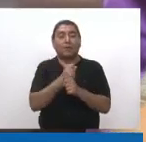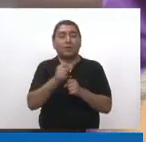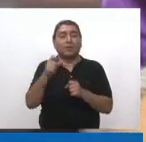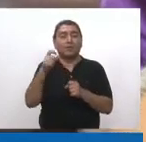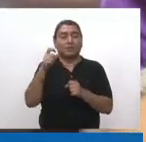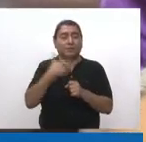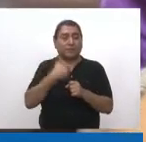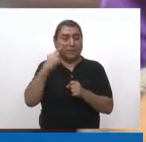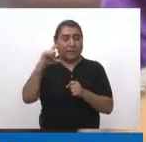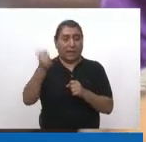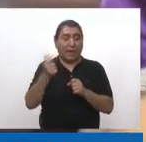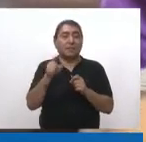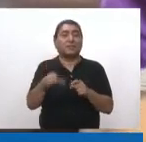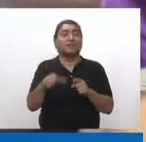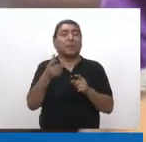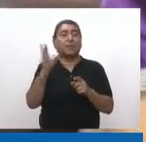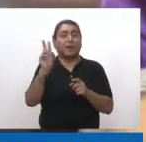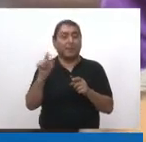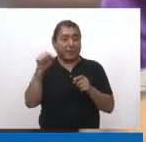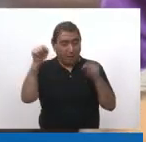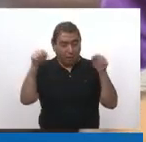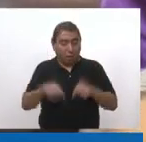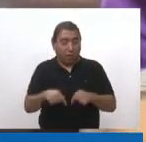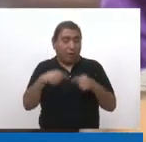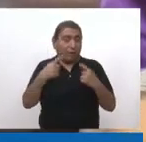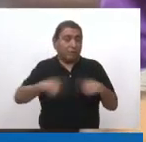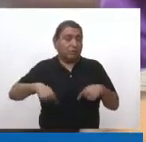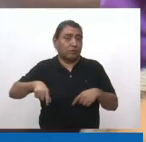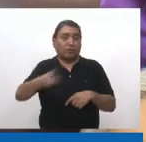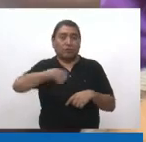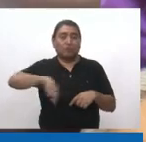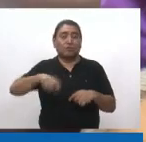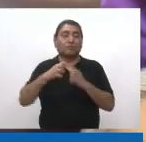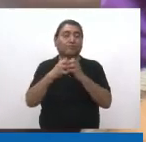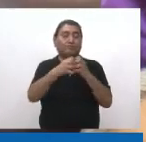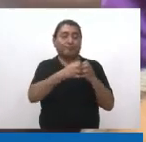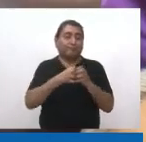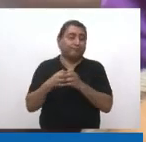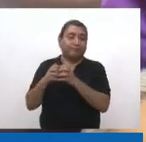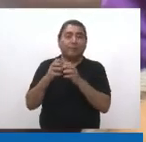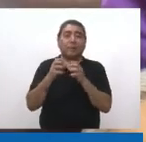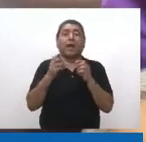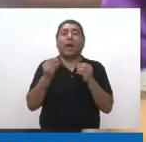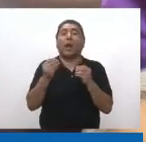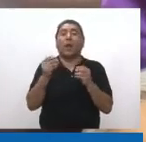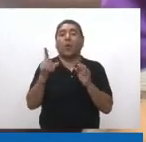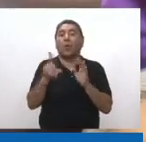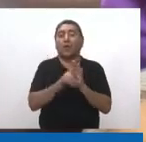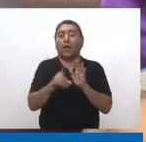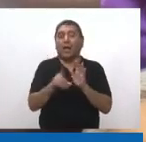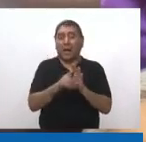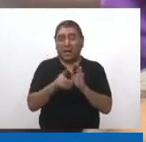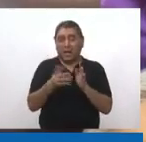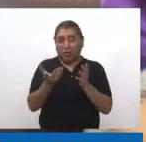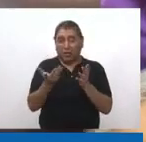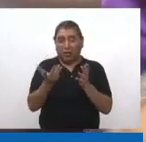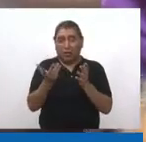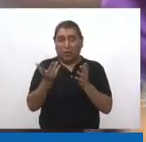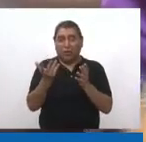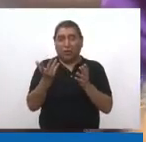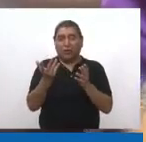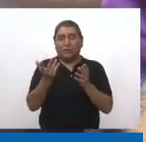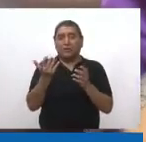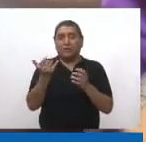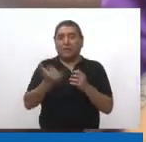necesidad y urgencia. Y eso es lo que permite hoy que estemos discutiendo que un decreto de necesidad y urgencia tenga una